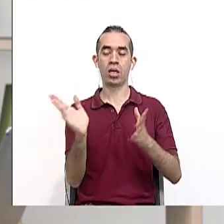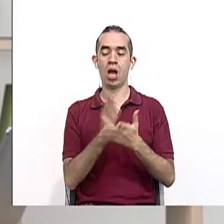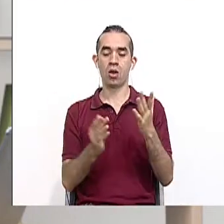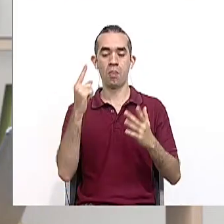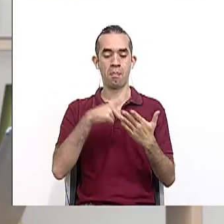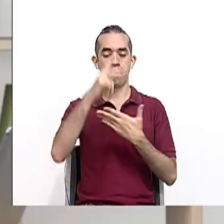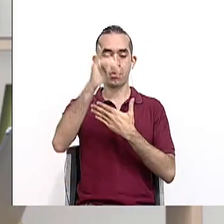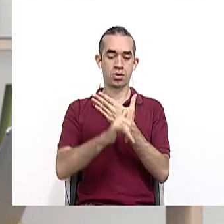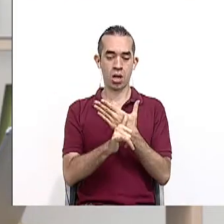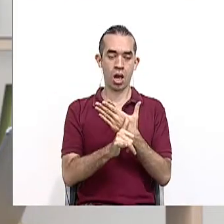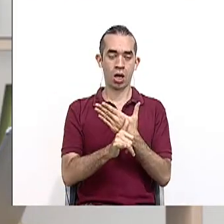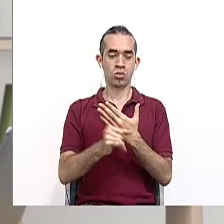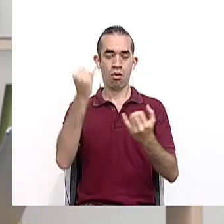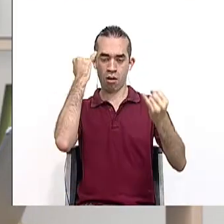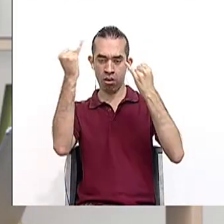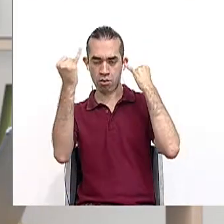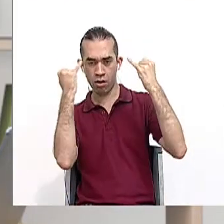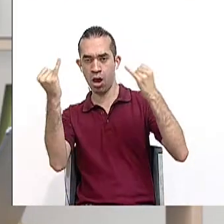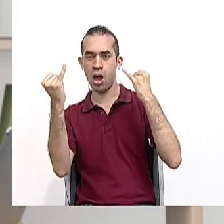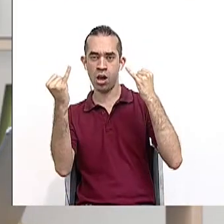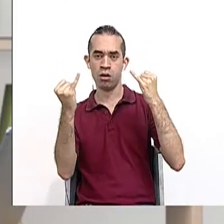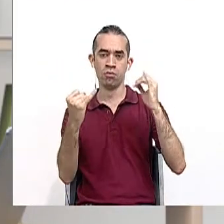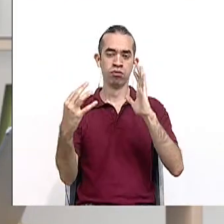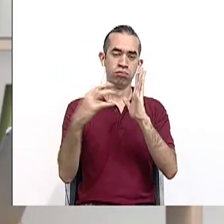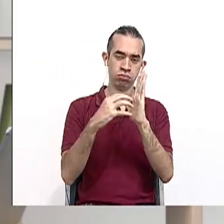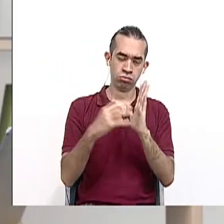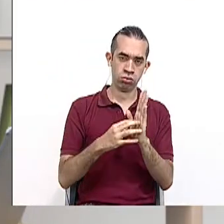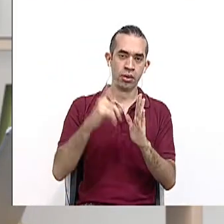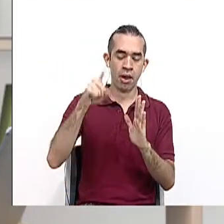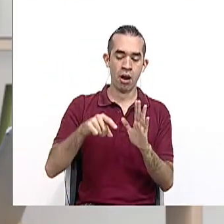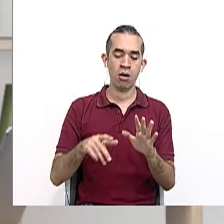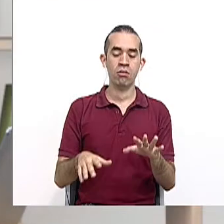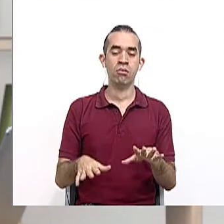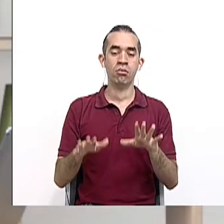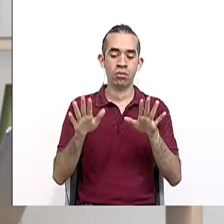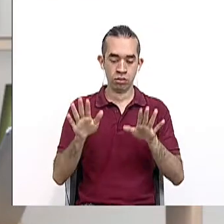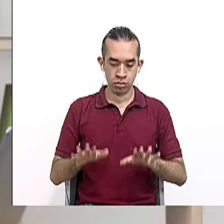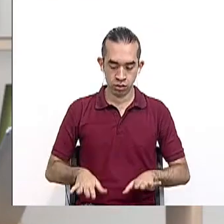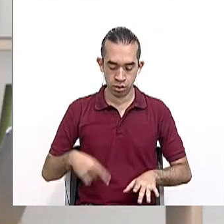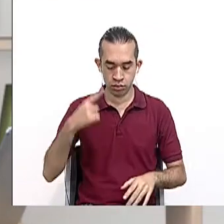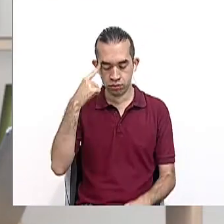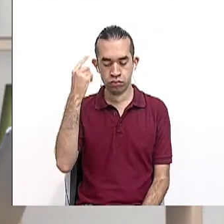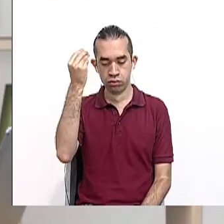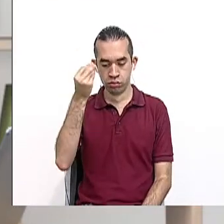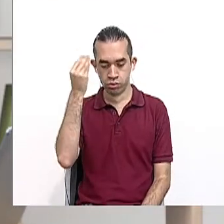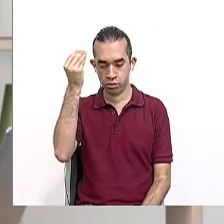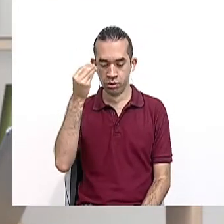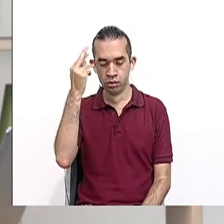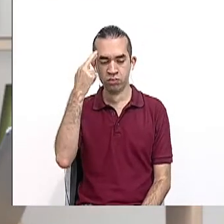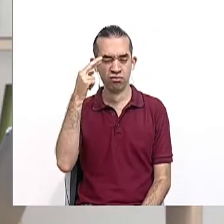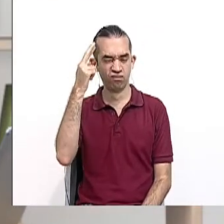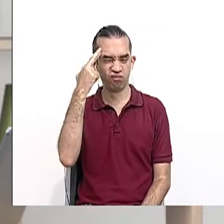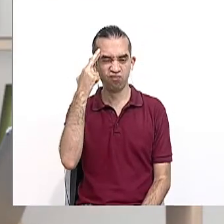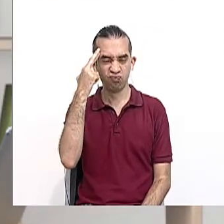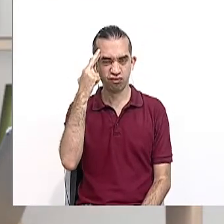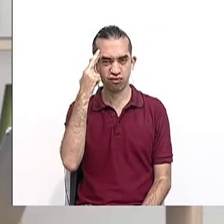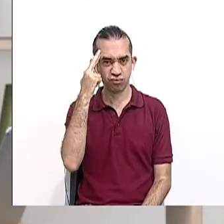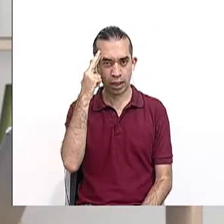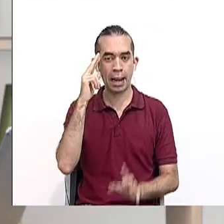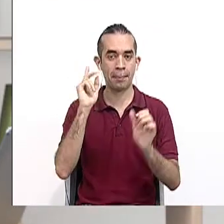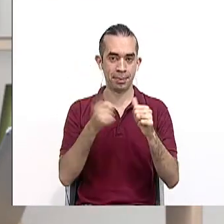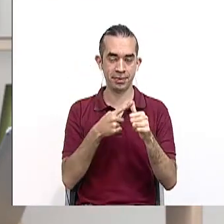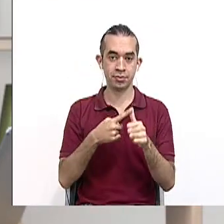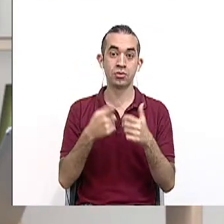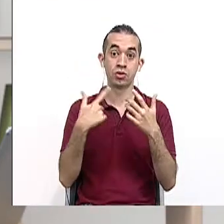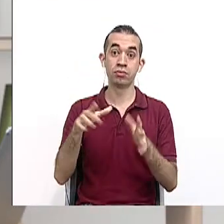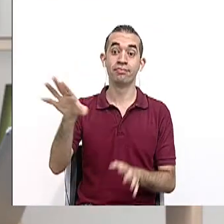cuando vamos a elaborar una idea, un texto, nos debemos detener y pensar y reflexionar. Y para esta etapa he invitado a